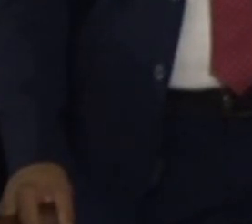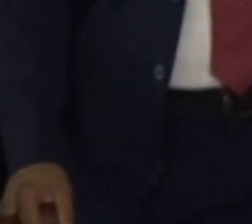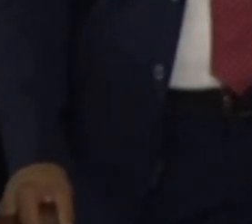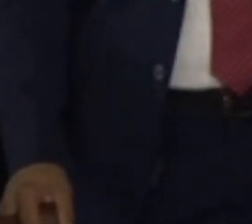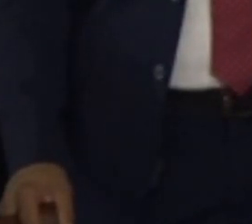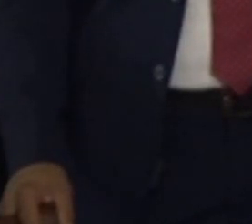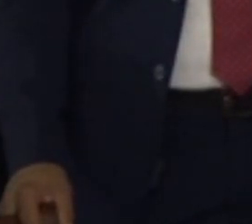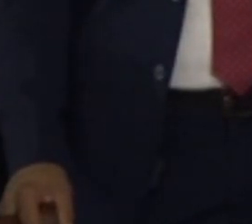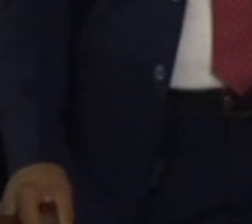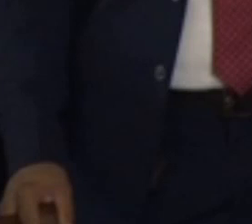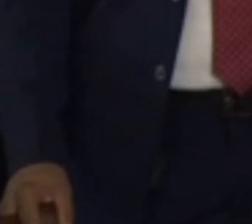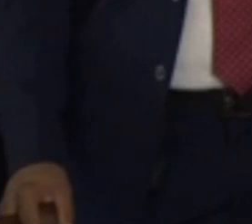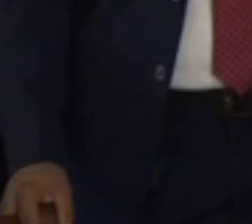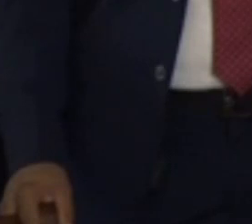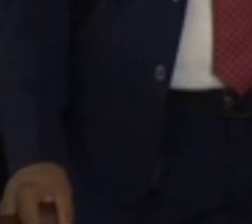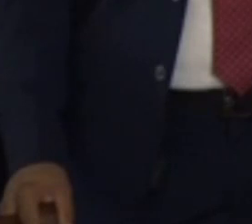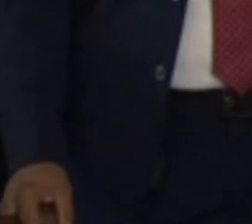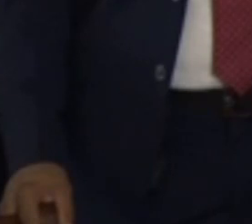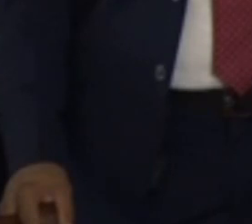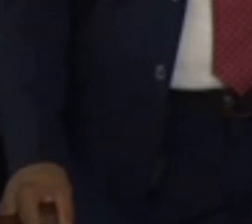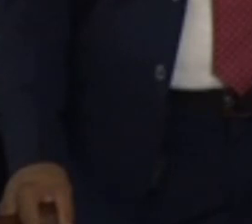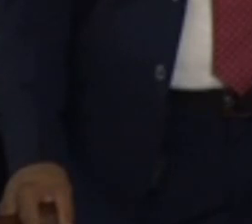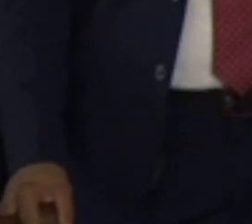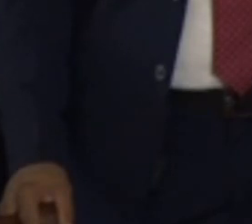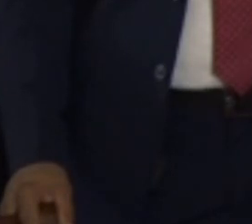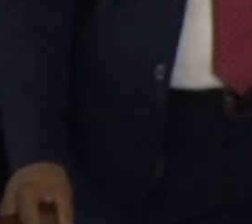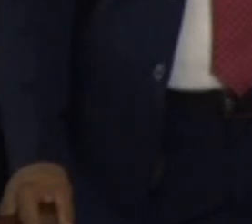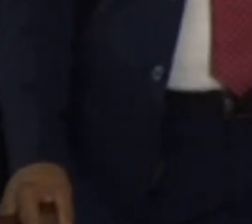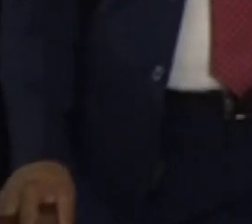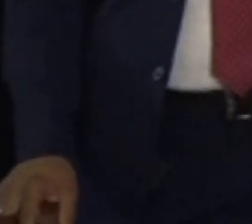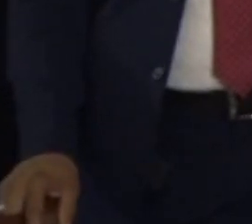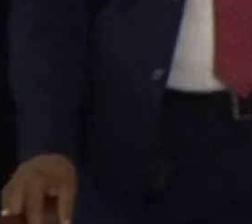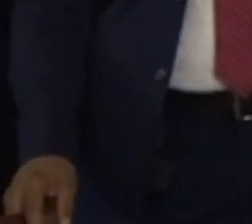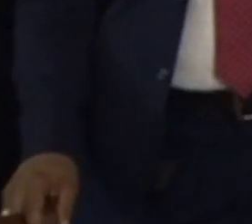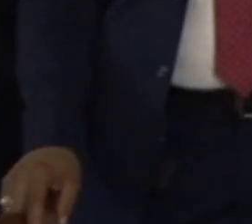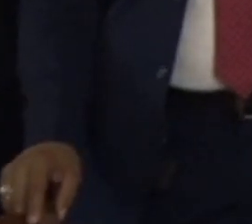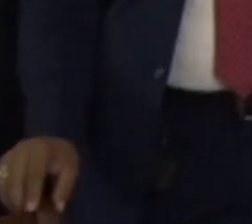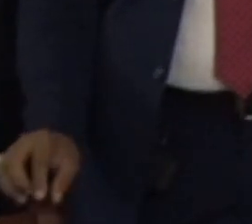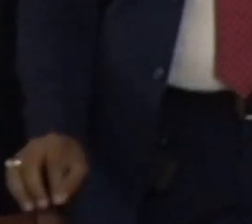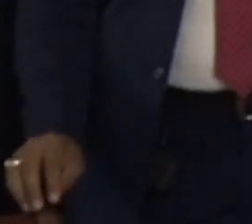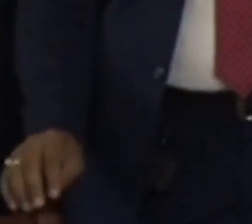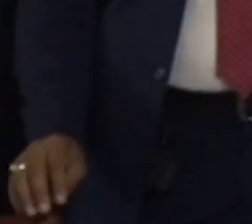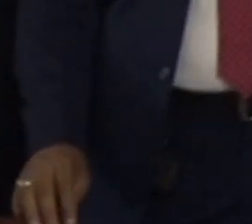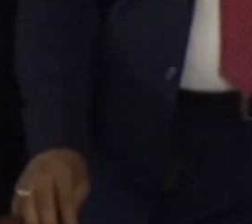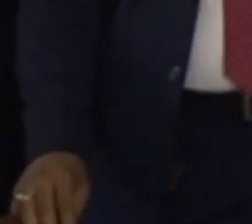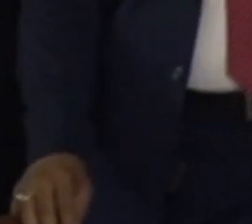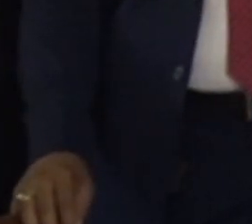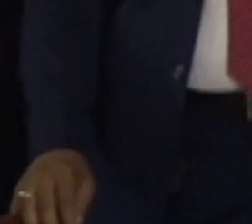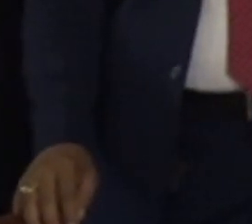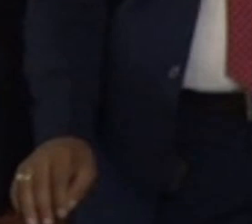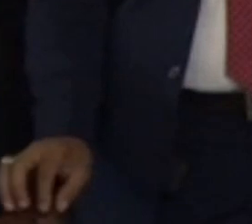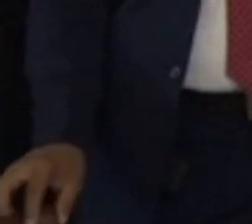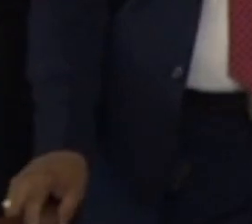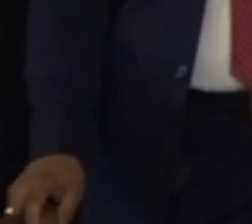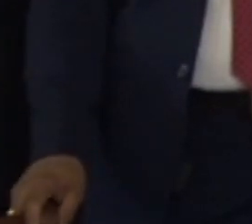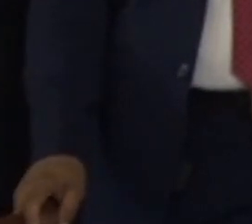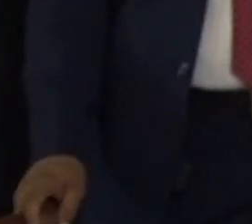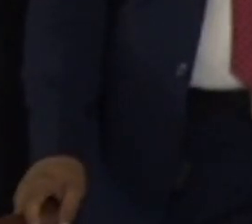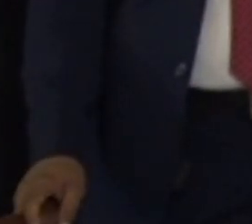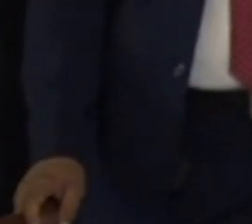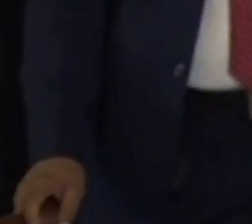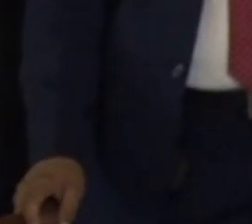de todo mi gobierno para la construcción de un sistema educativo digno y dotado de los mejores medios materiales y humanos